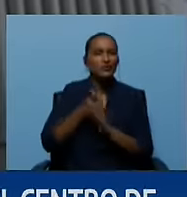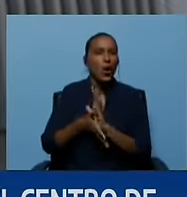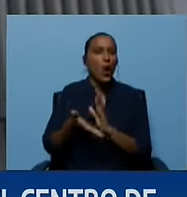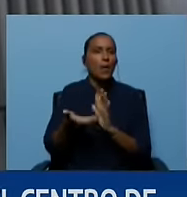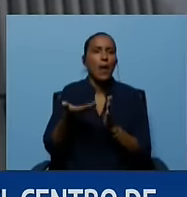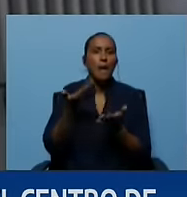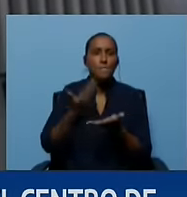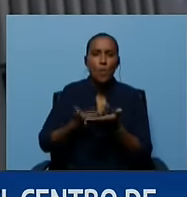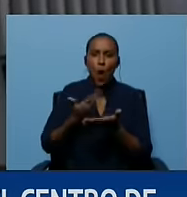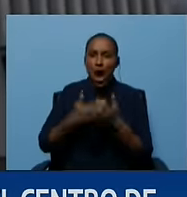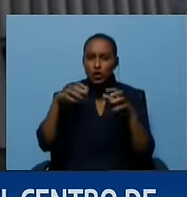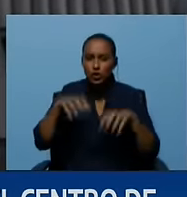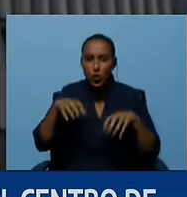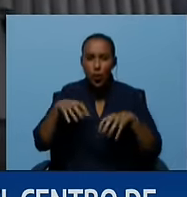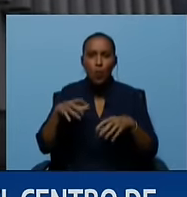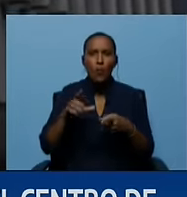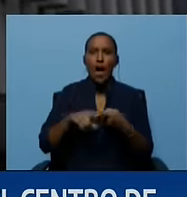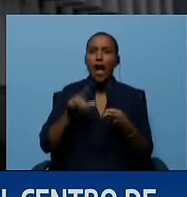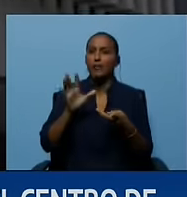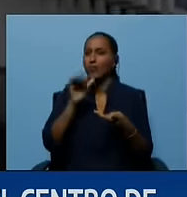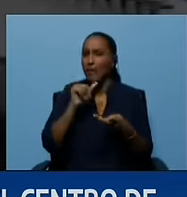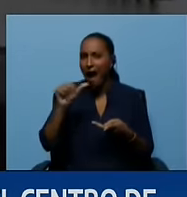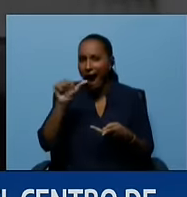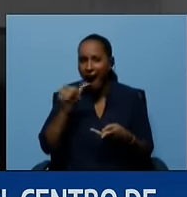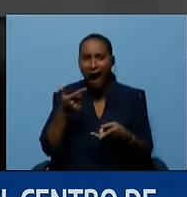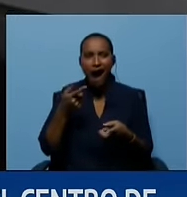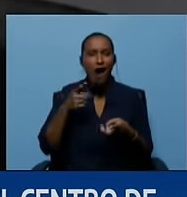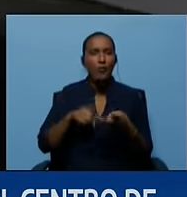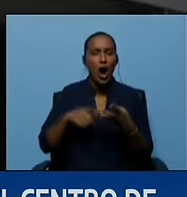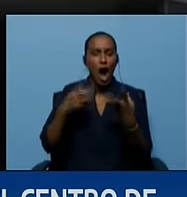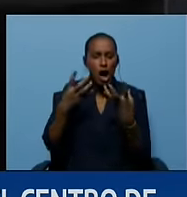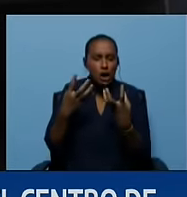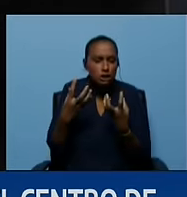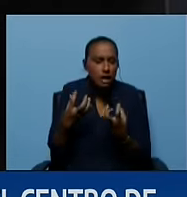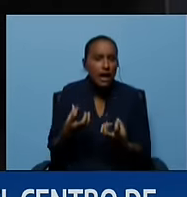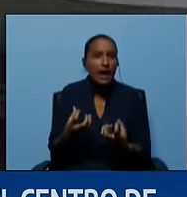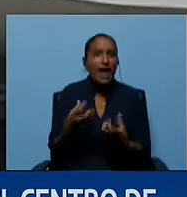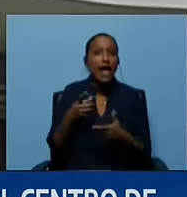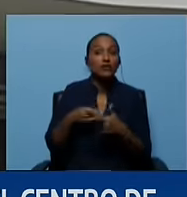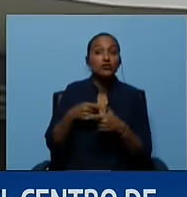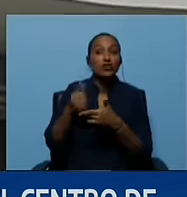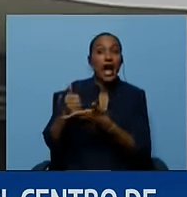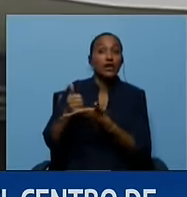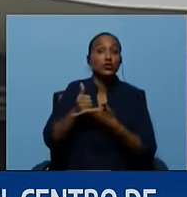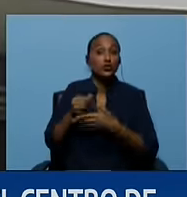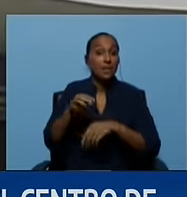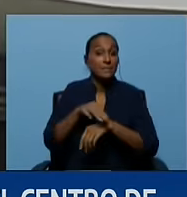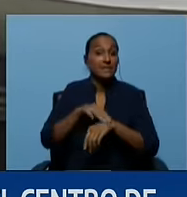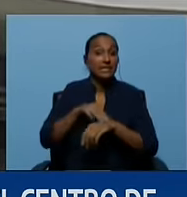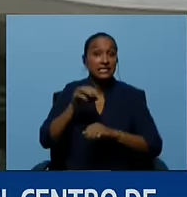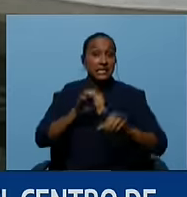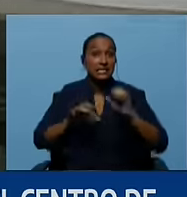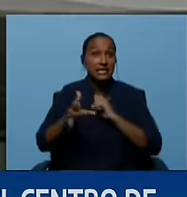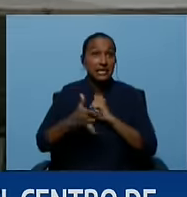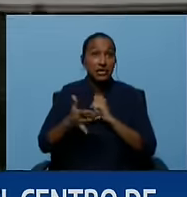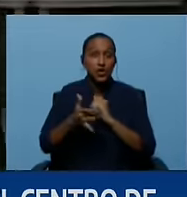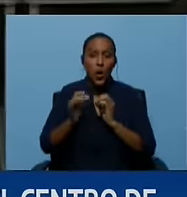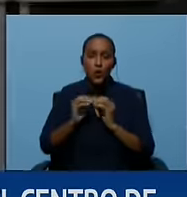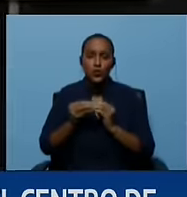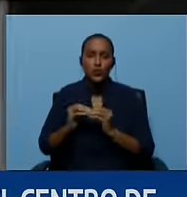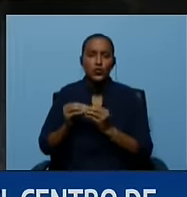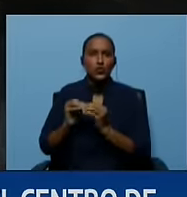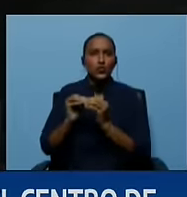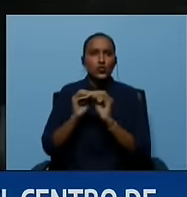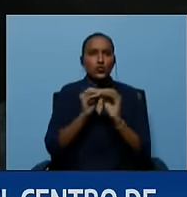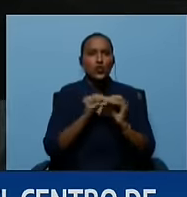filtraciones, falta de agua, y que con la ayuda del Ministerio de Ciencia y Tecnología fue remodelado y ahora lo estamos ocupando.